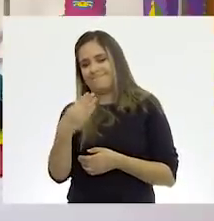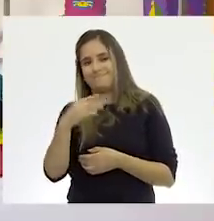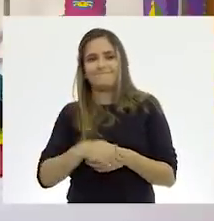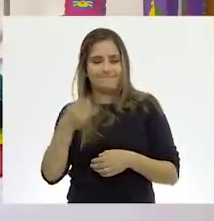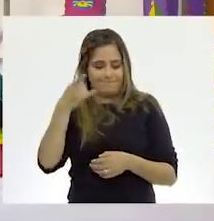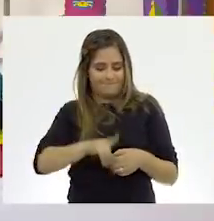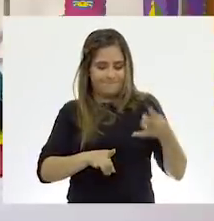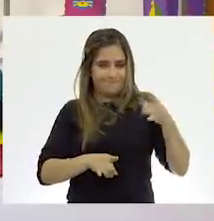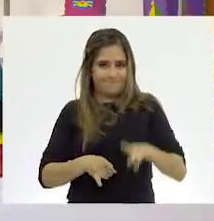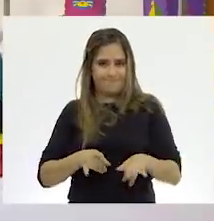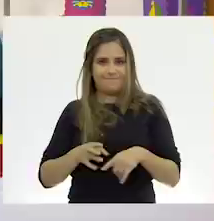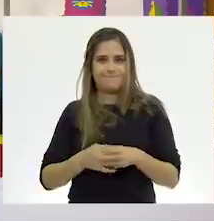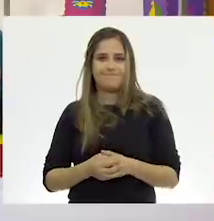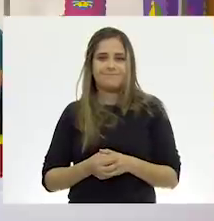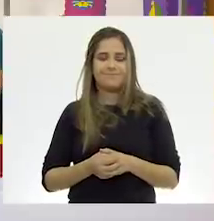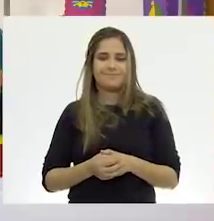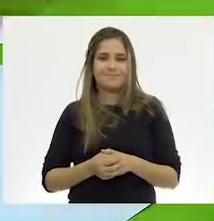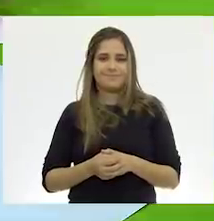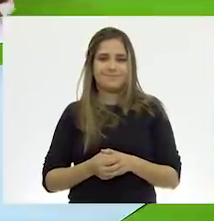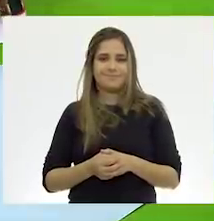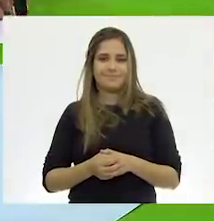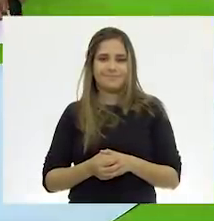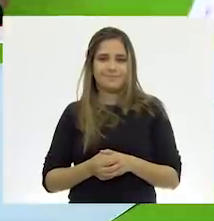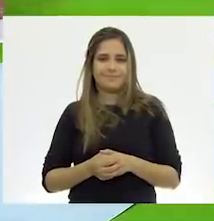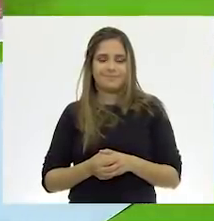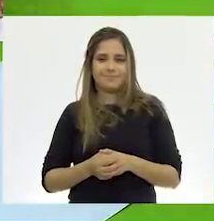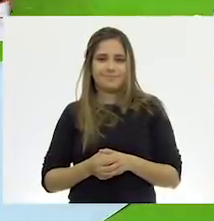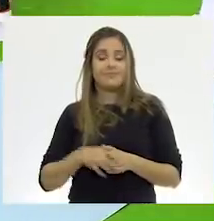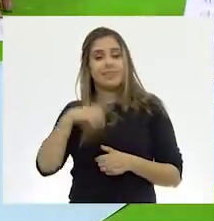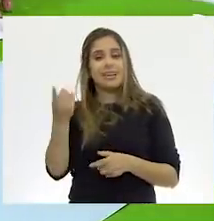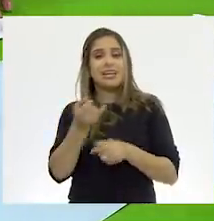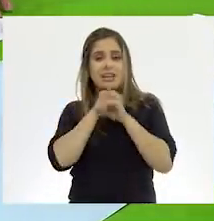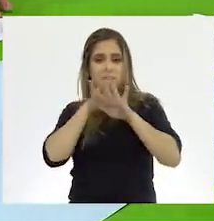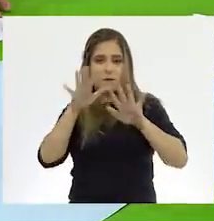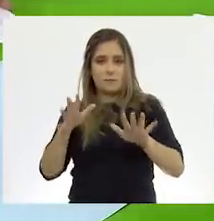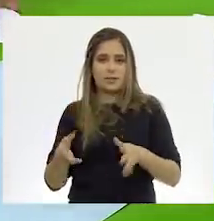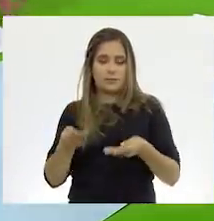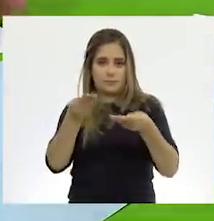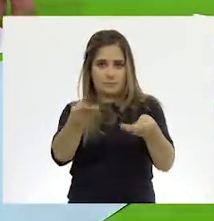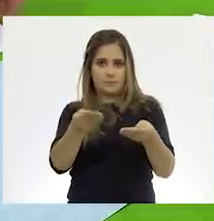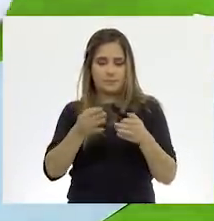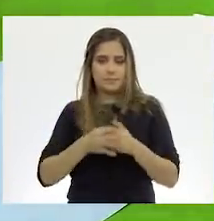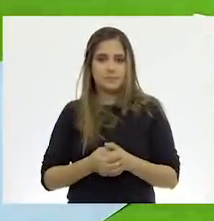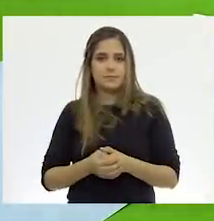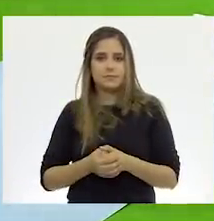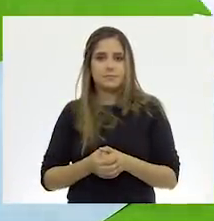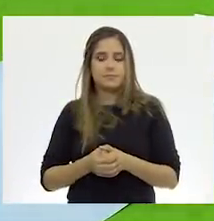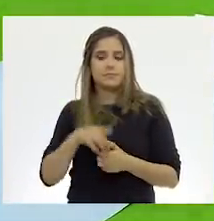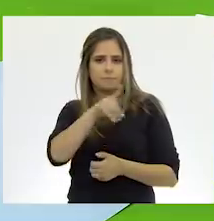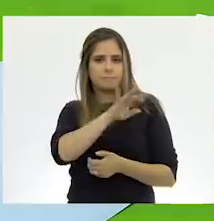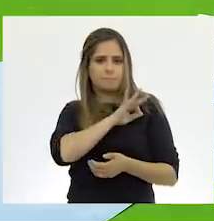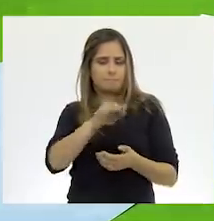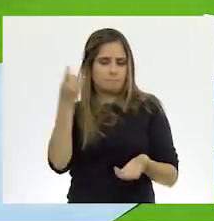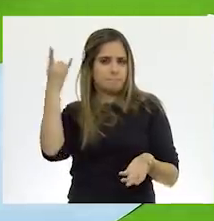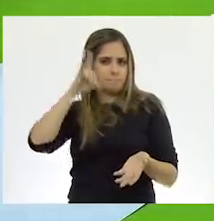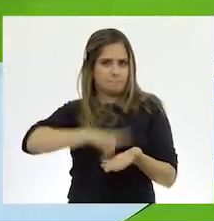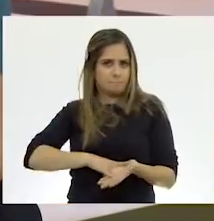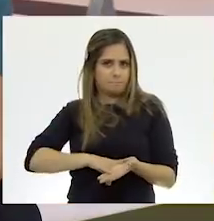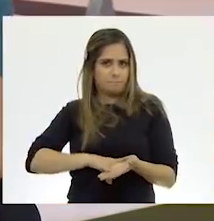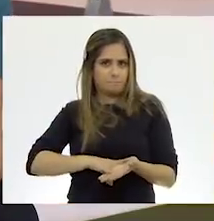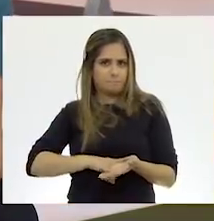ponerle estas dos. A ver, estas dos. Y la información aquí está. ¿Y cómo lo puedes saber? Porque empieza con